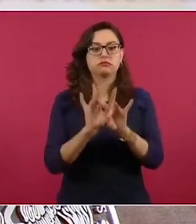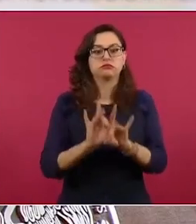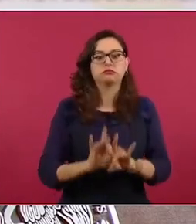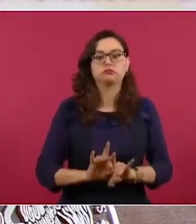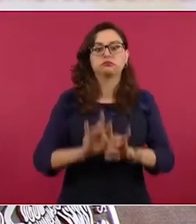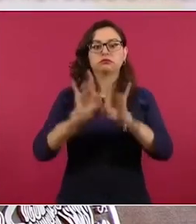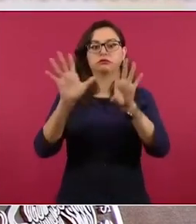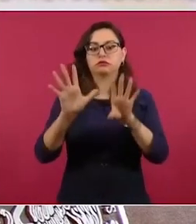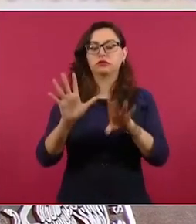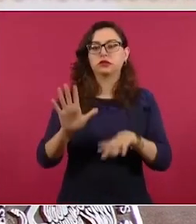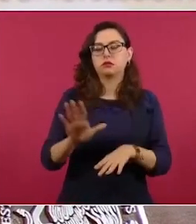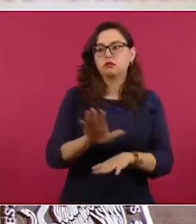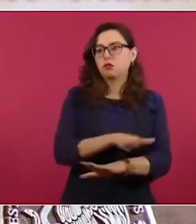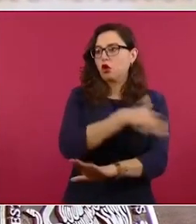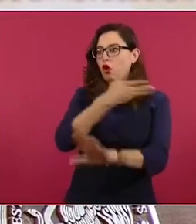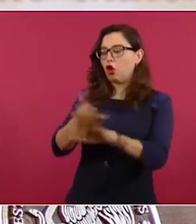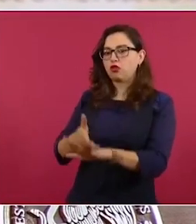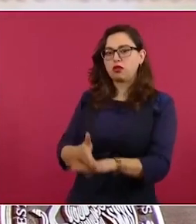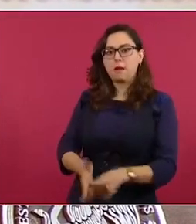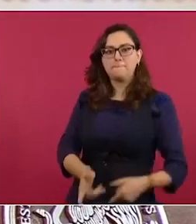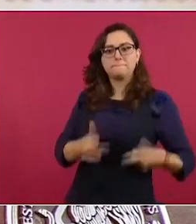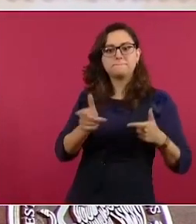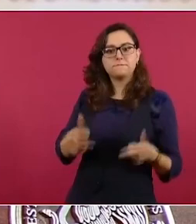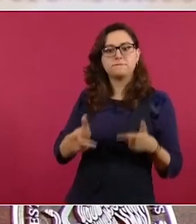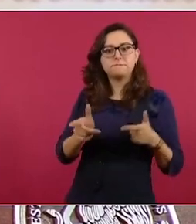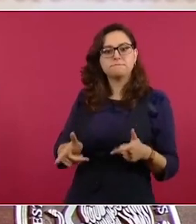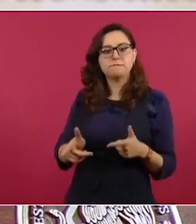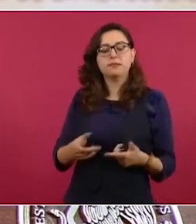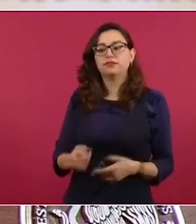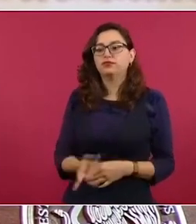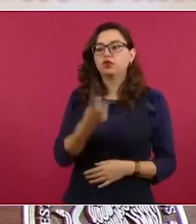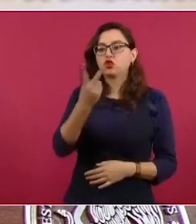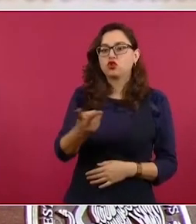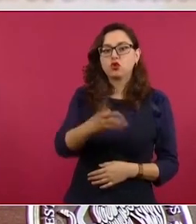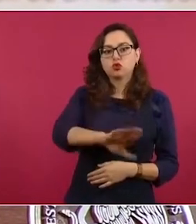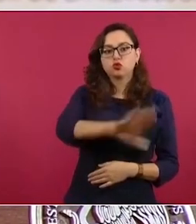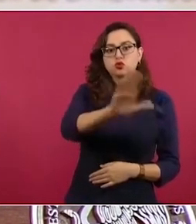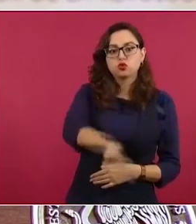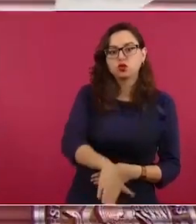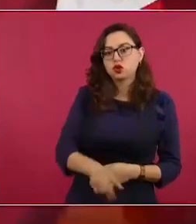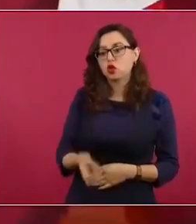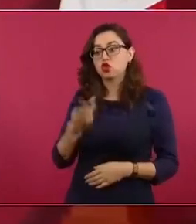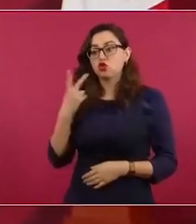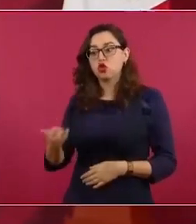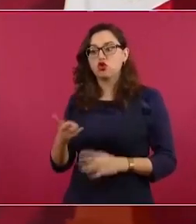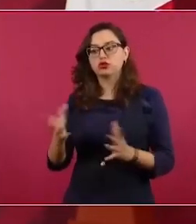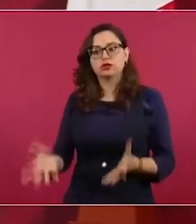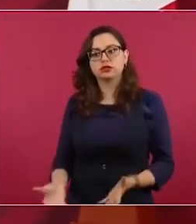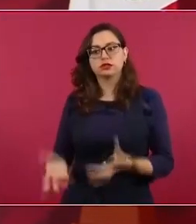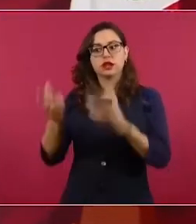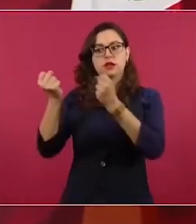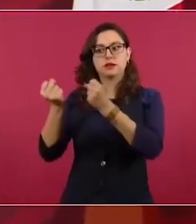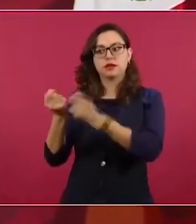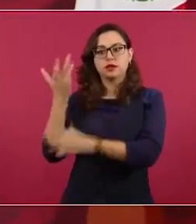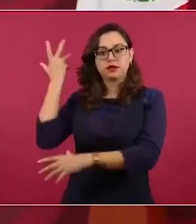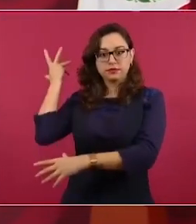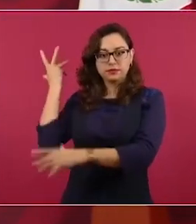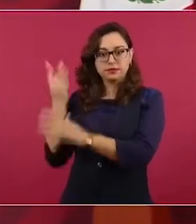cuatro trabajadores, dos perdieron la vida, dos se salvaron. Estamos